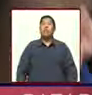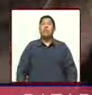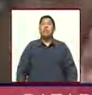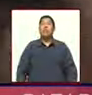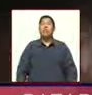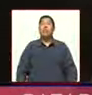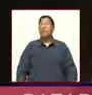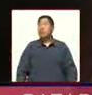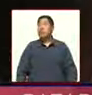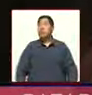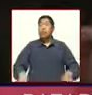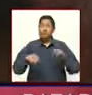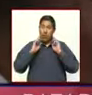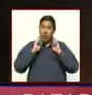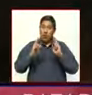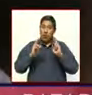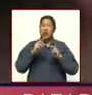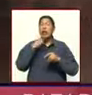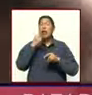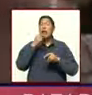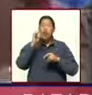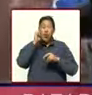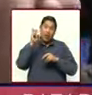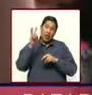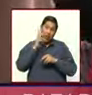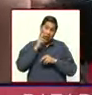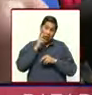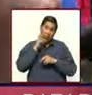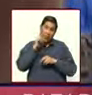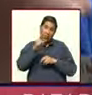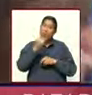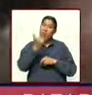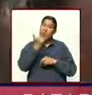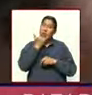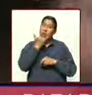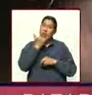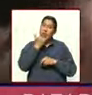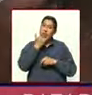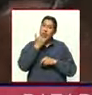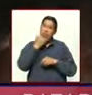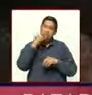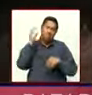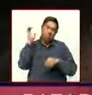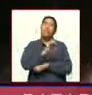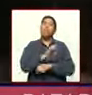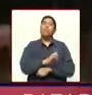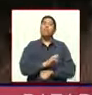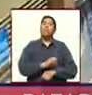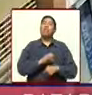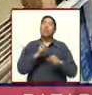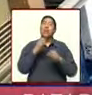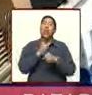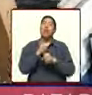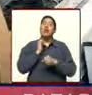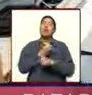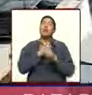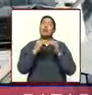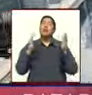Rodilla en tierra para responderle y decirle a Evo Morales, te equivocaste una vez más, cara, al intentar tomar nuestra casa.